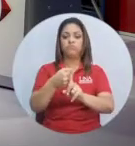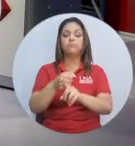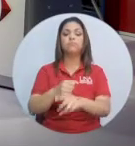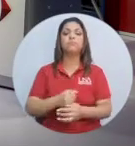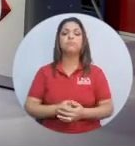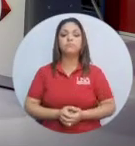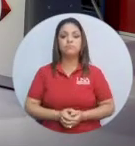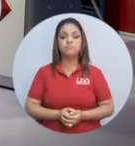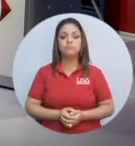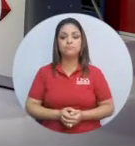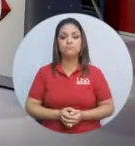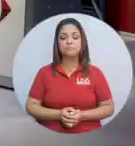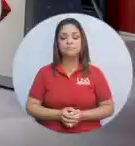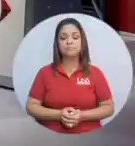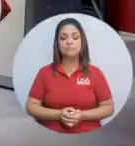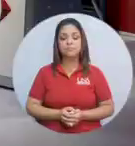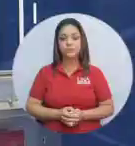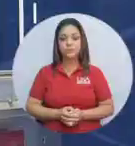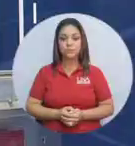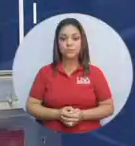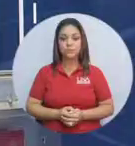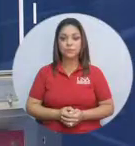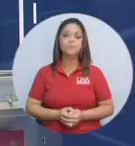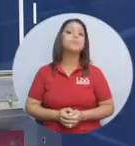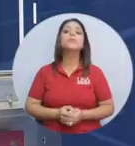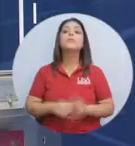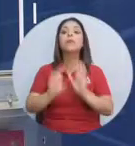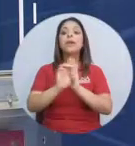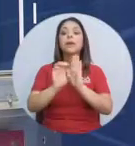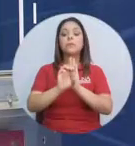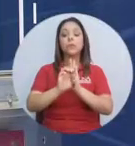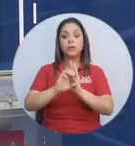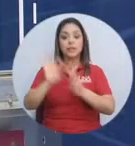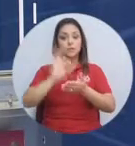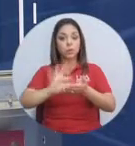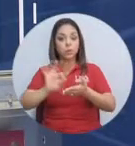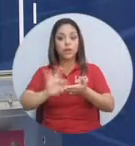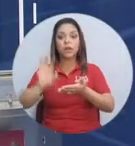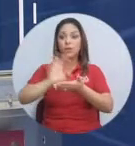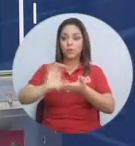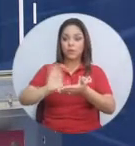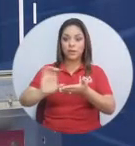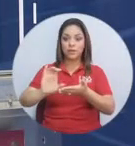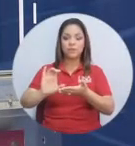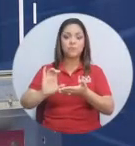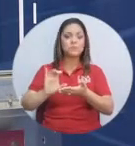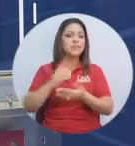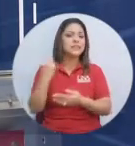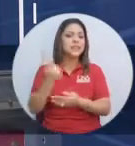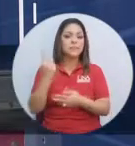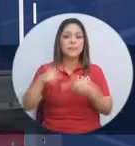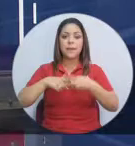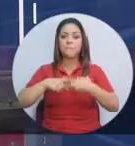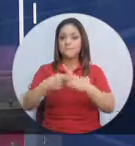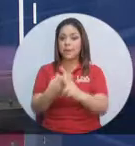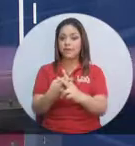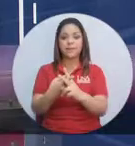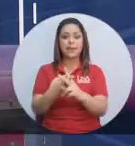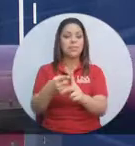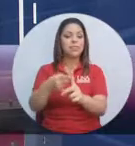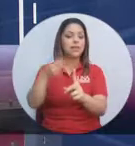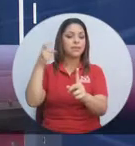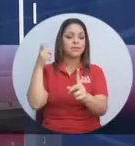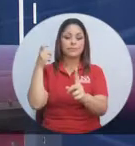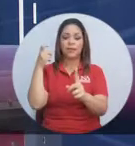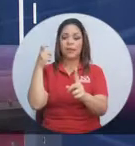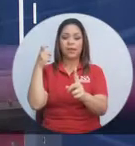víctima. En este caso, ¿verdad? Digamos, en los entornos educativos, usualmente esto inicia desde la primera infancia, no es así como que de